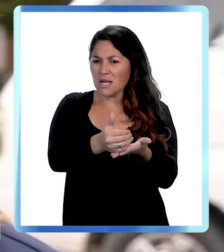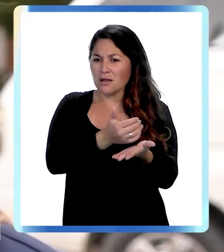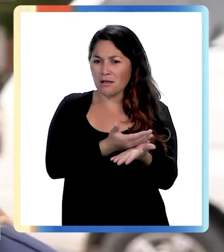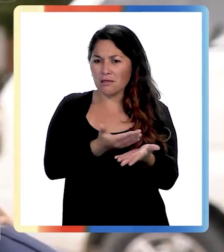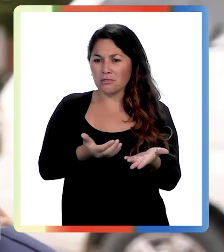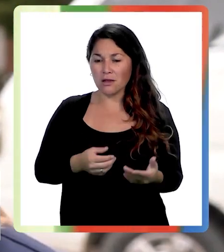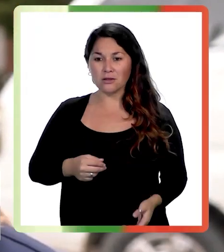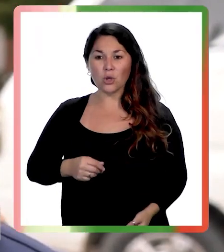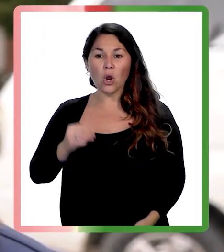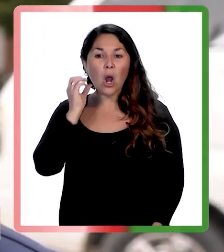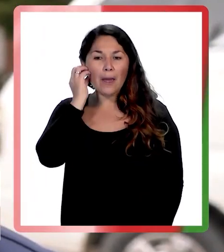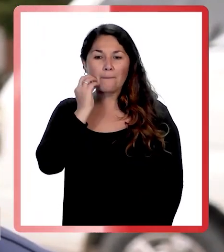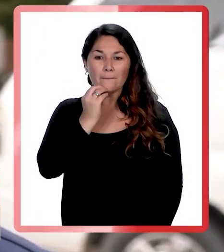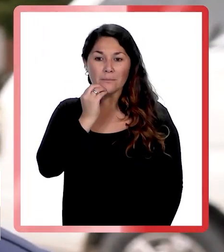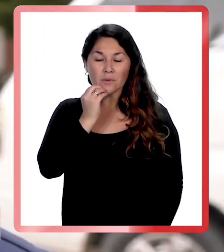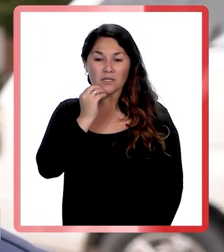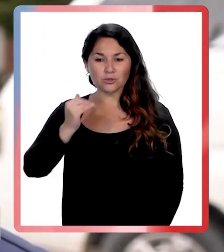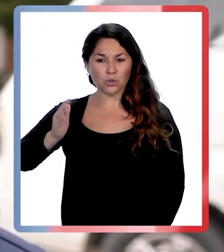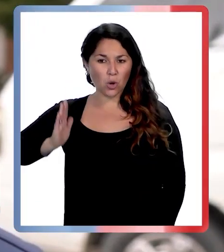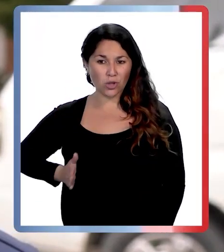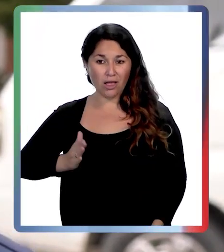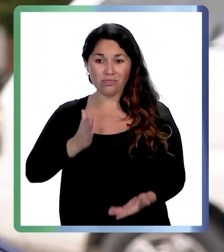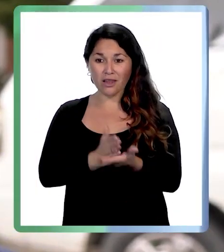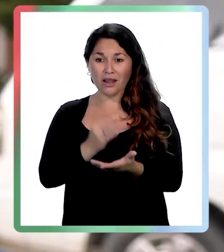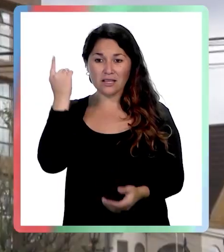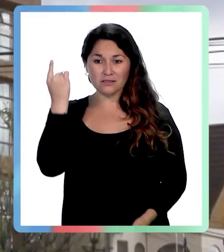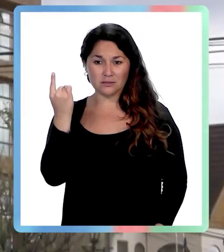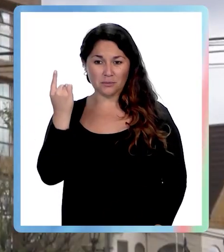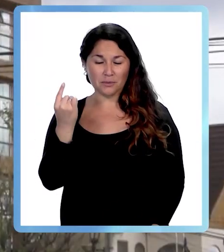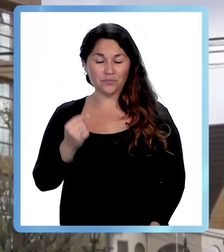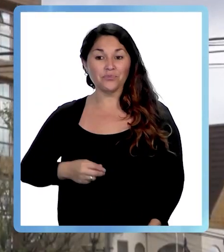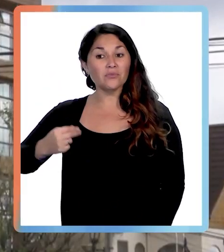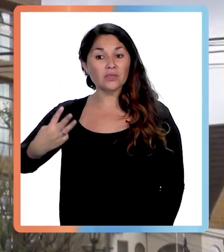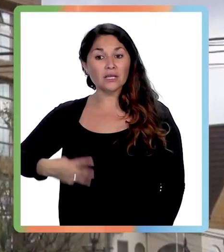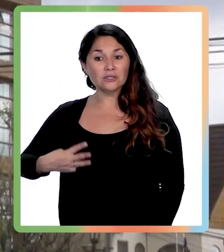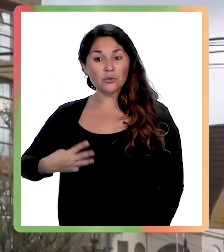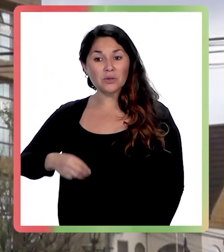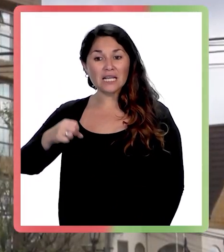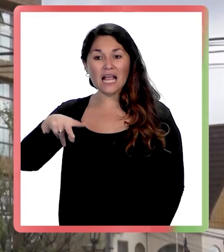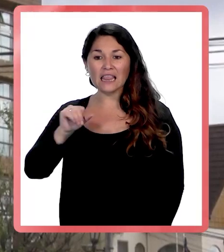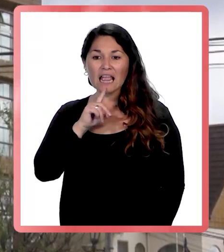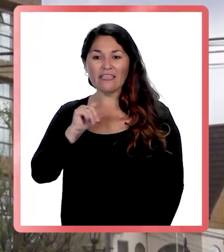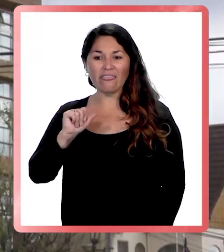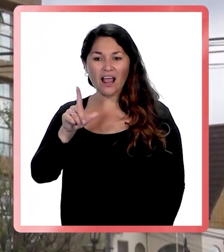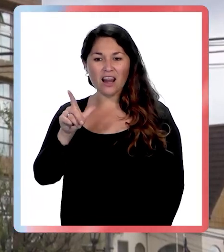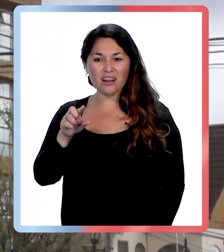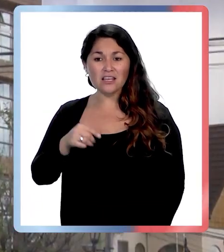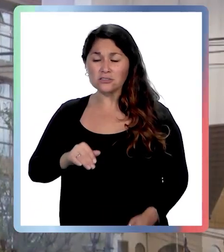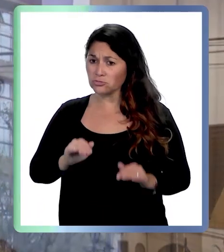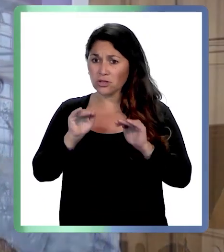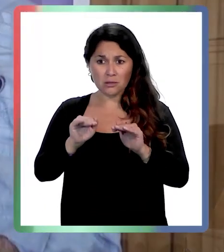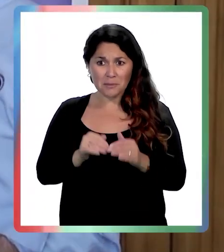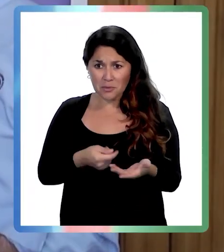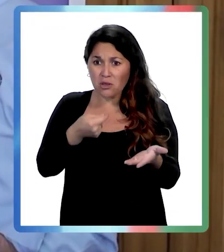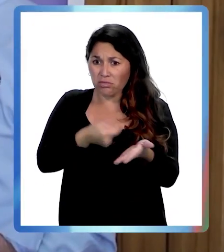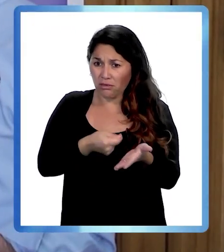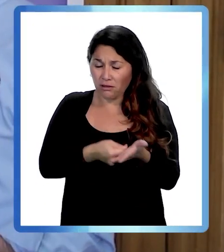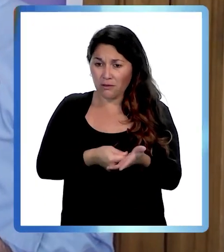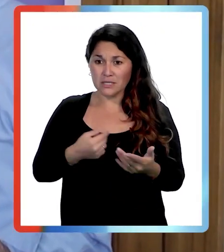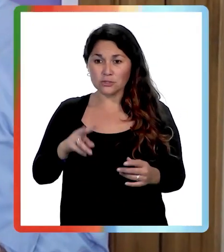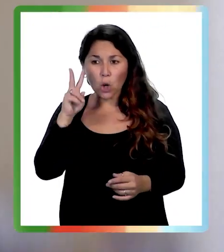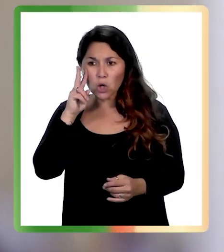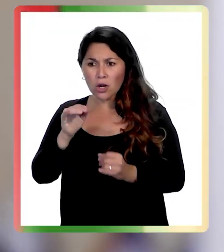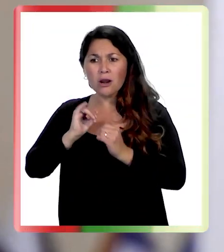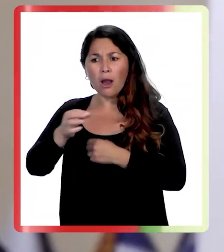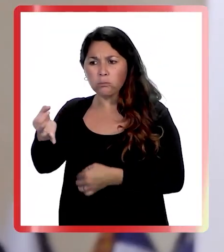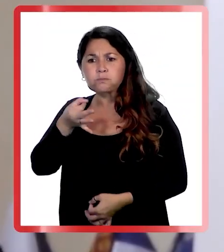vienen ahora en el mes de mayo en adelante hasta el mes de diciembre. La Municipalidad de Puerto Natales también se verá afectada con esta medida y TV Noticias intentó obtener